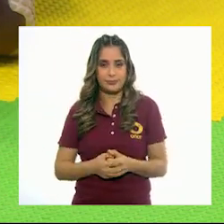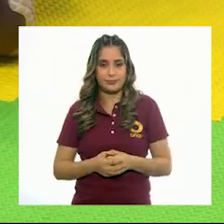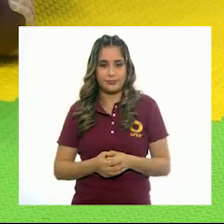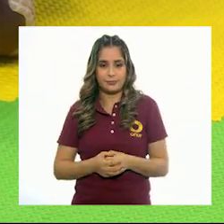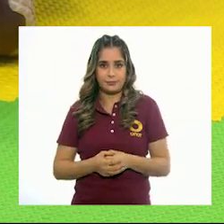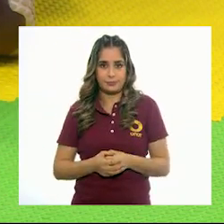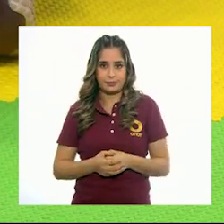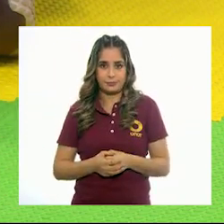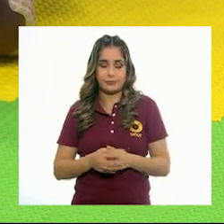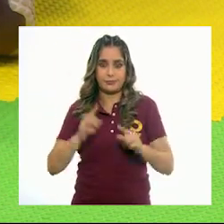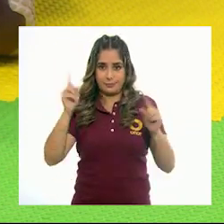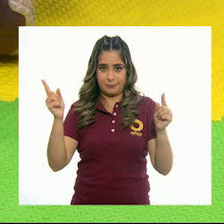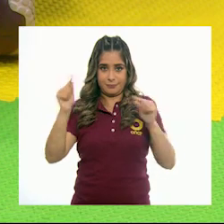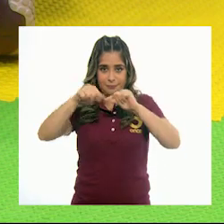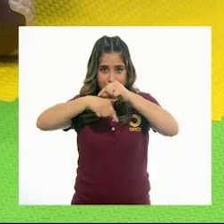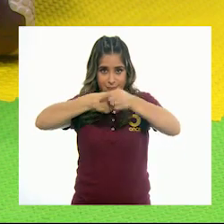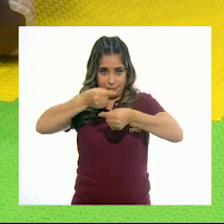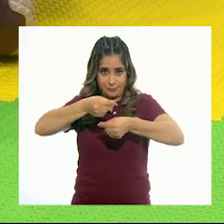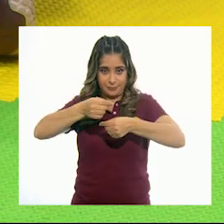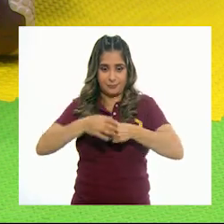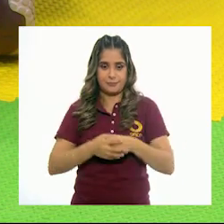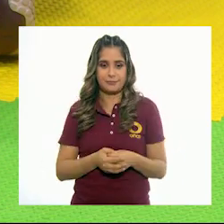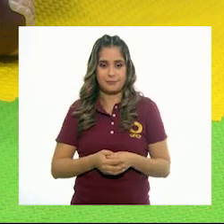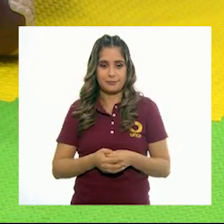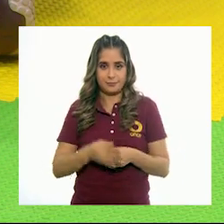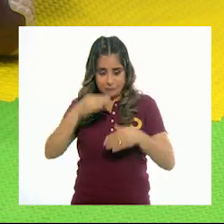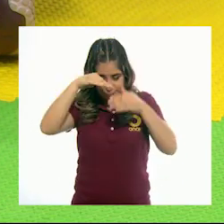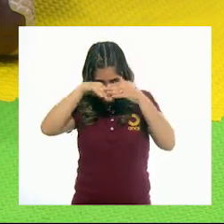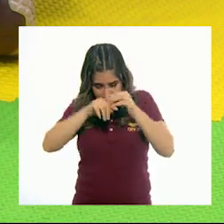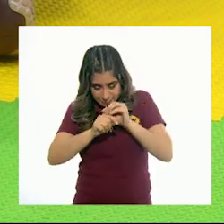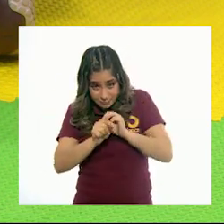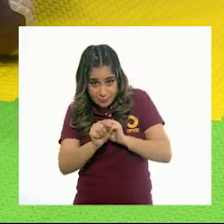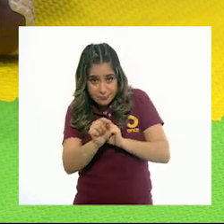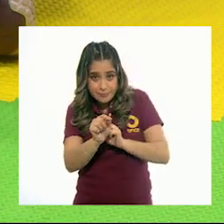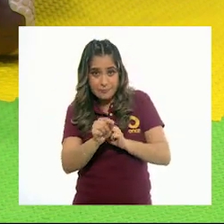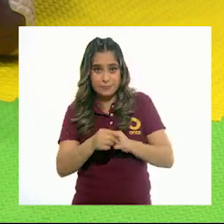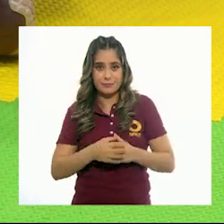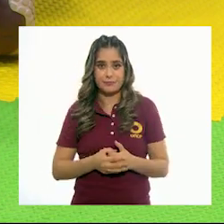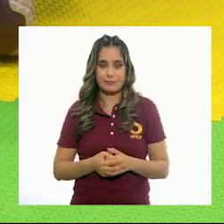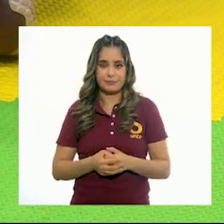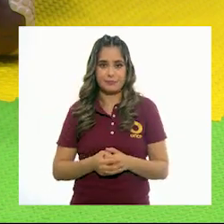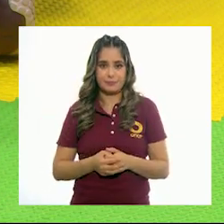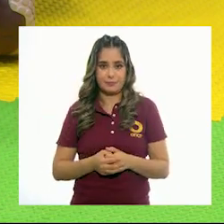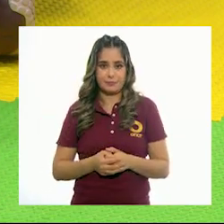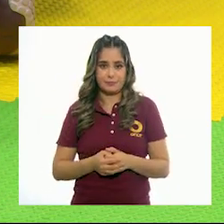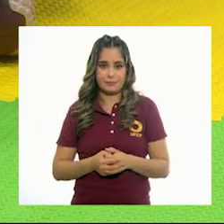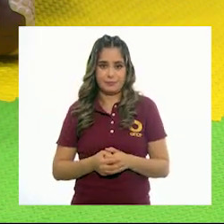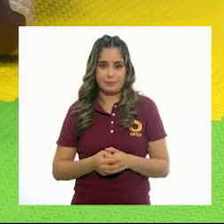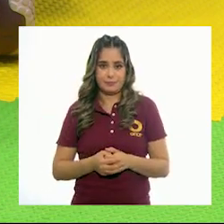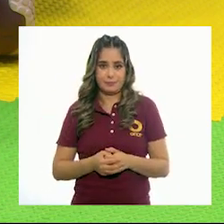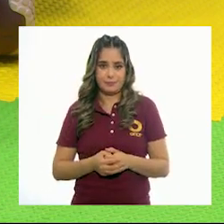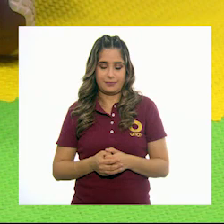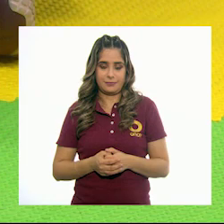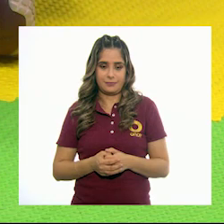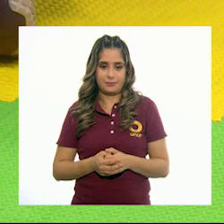Van a abrazarse las orejas. Abrazo. Se meten a la cuevita. Orejas.